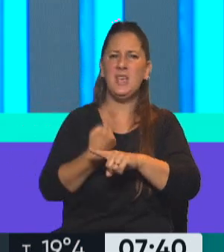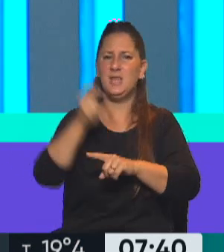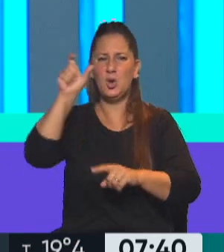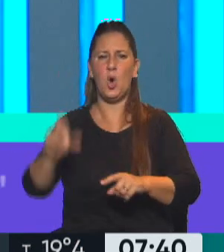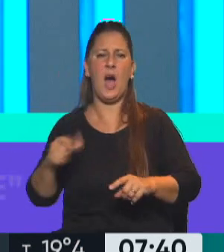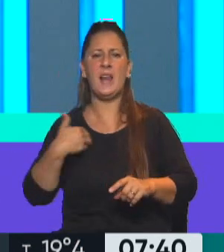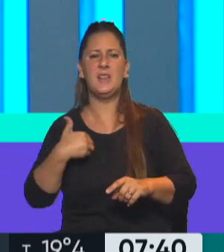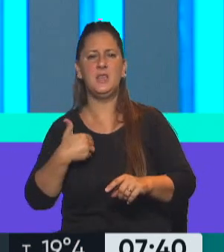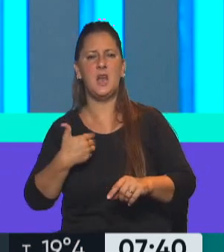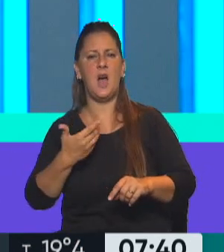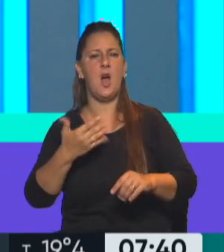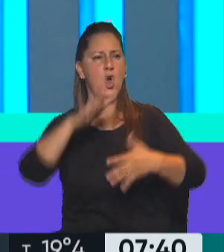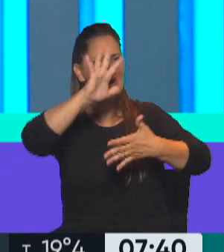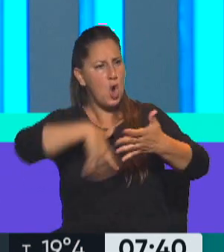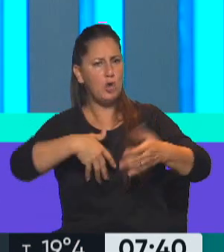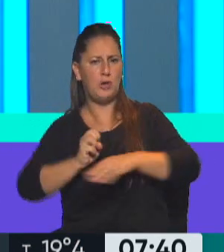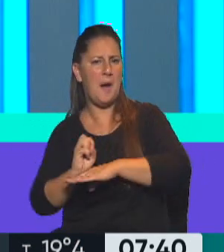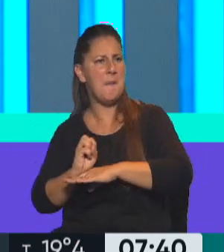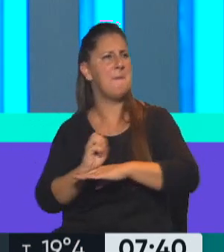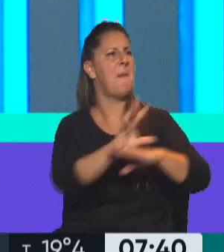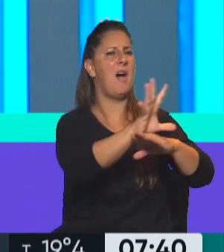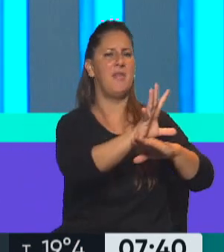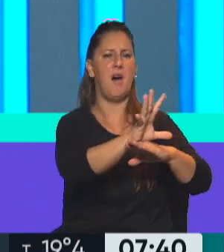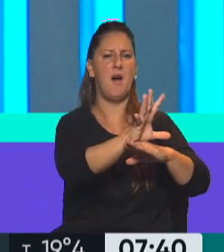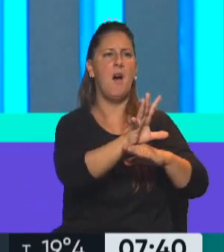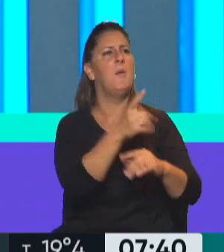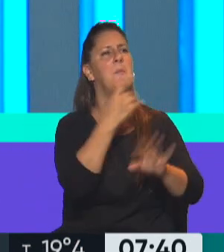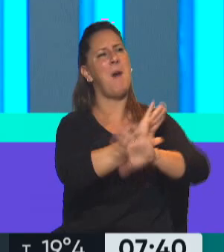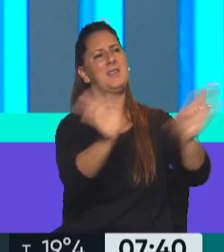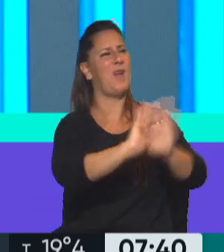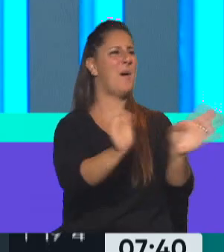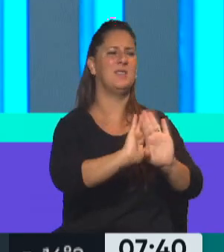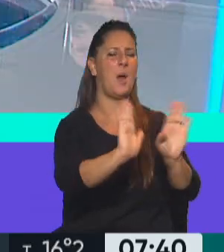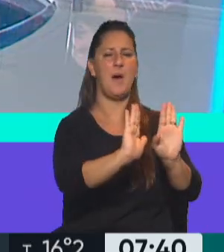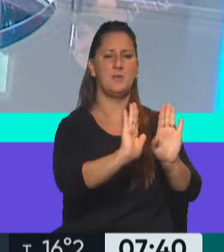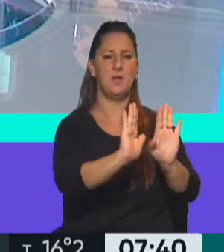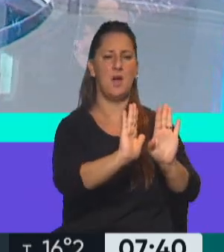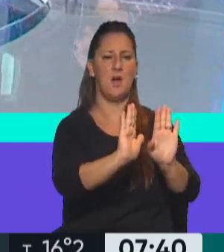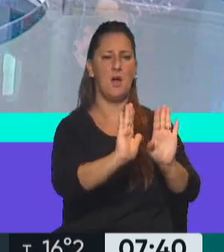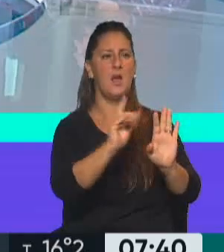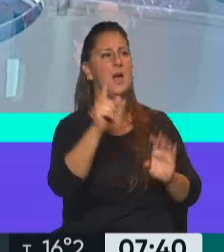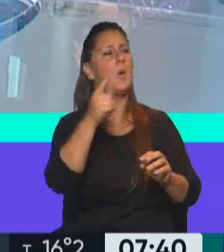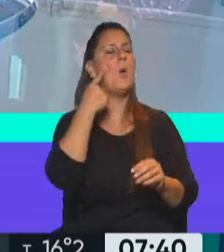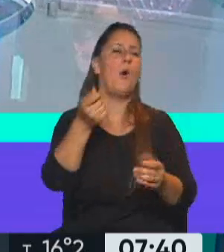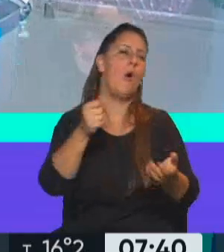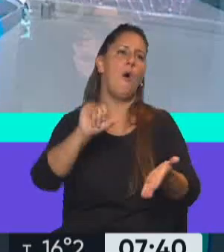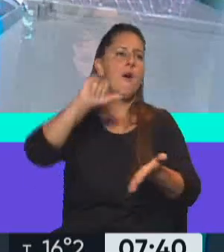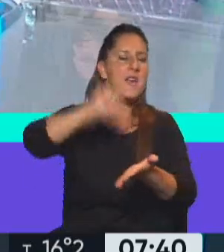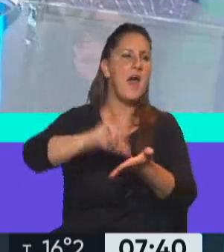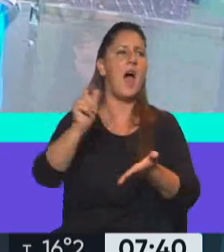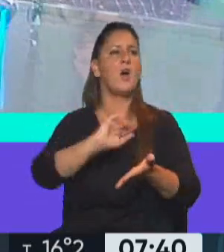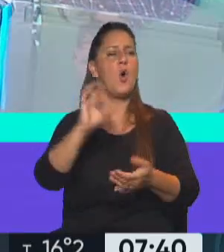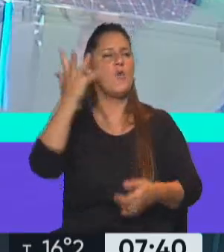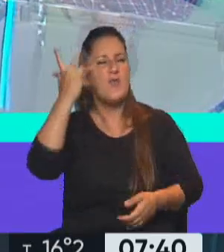Argentina no le manda las notas al gobierno estadounidense, paren el fuego en Irak, no sé, o a Francia, ni